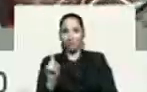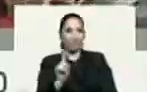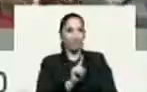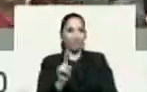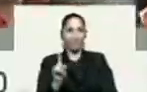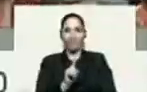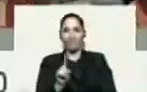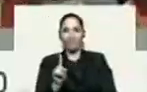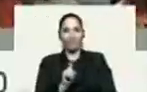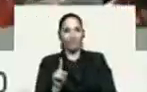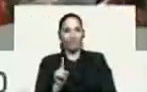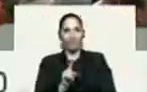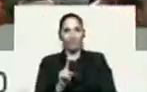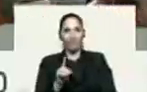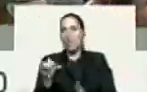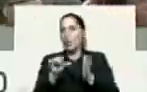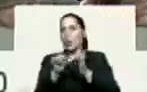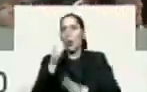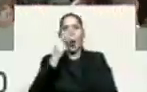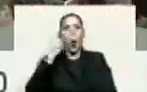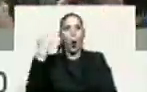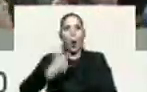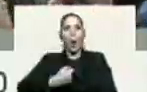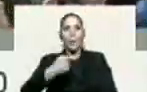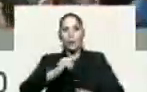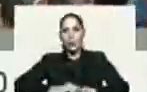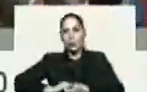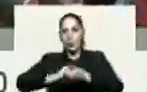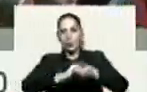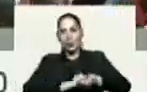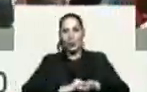Claro. ¿Dónde están los hombres de Trujillo?